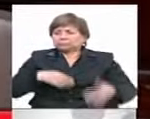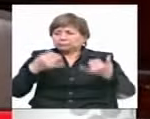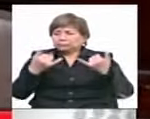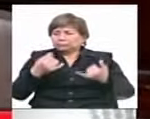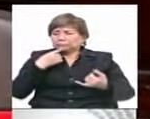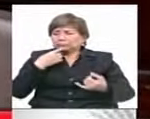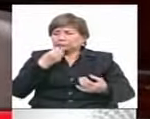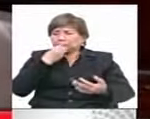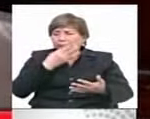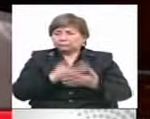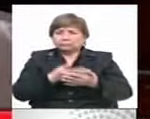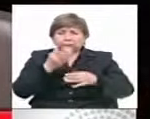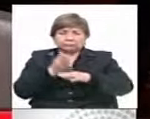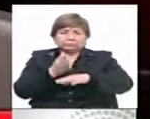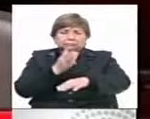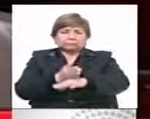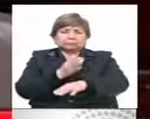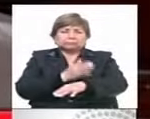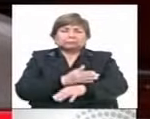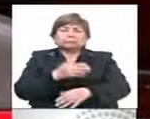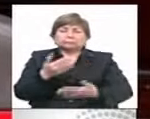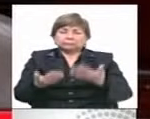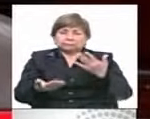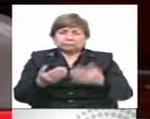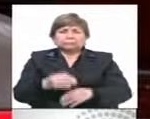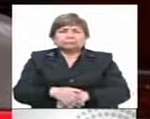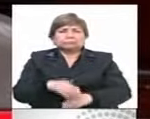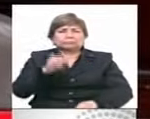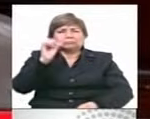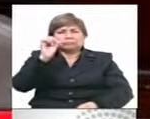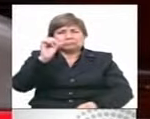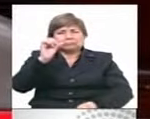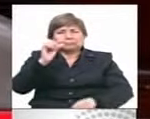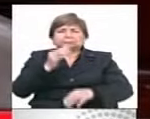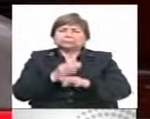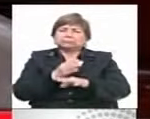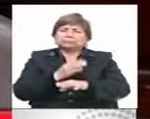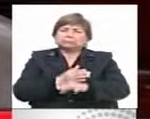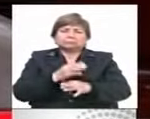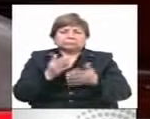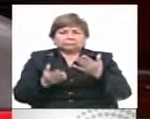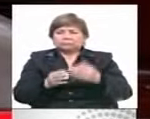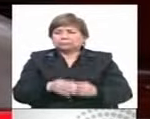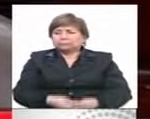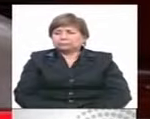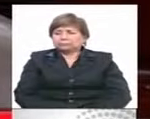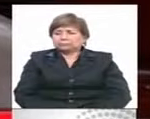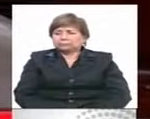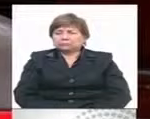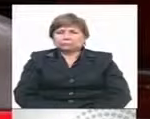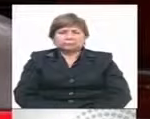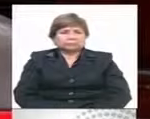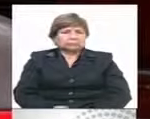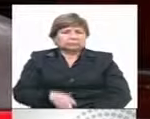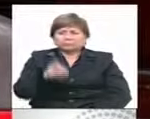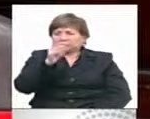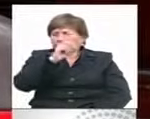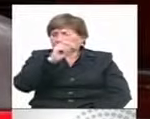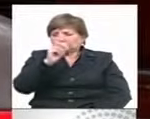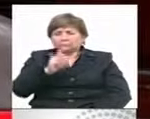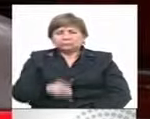han dicho, muy bien, están avanzando en algo. Poquito ya están avanzando. No se le